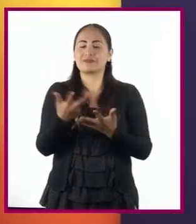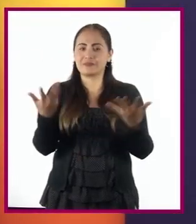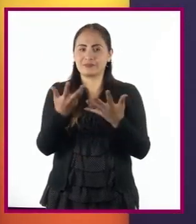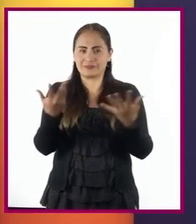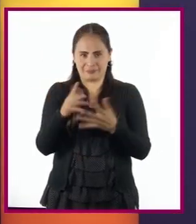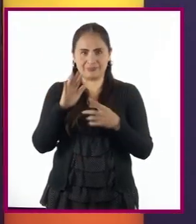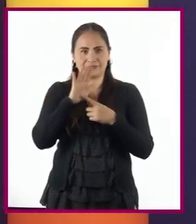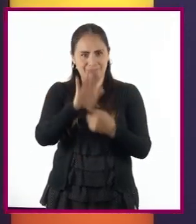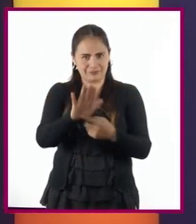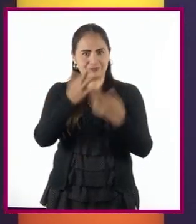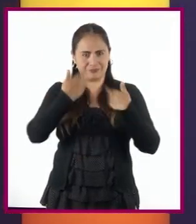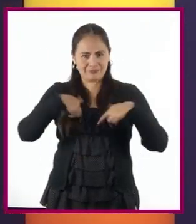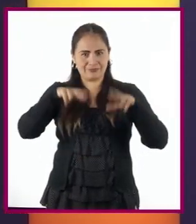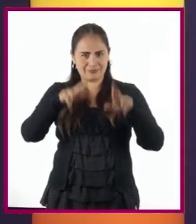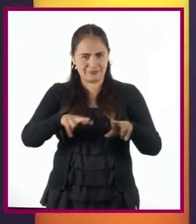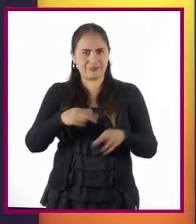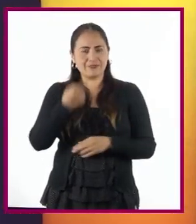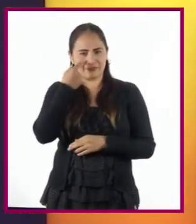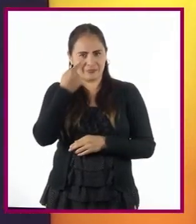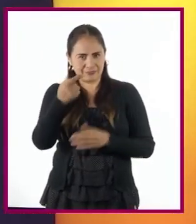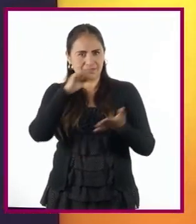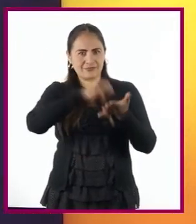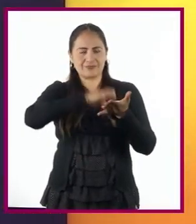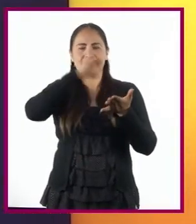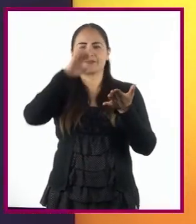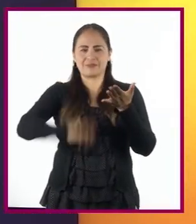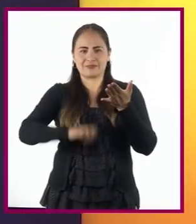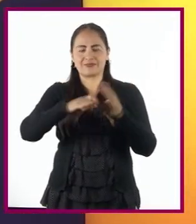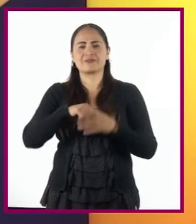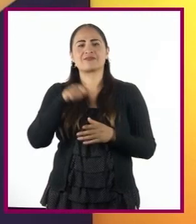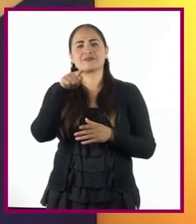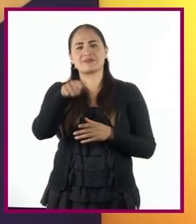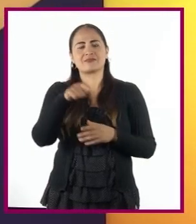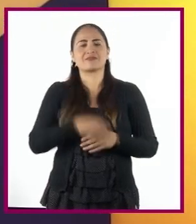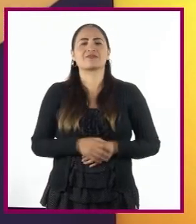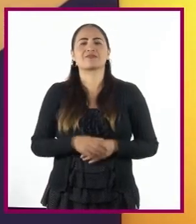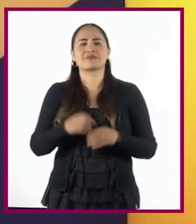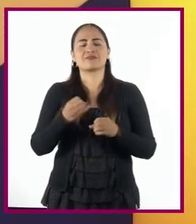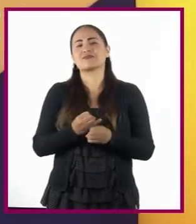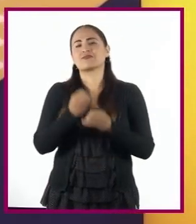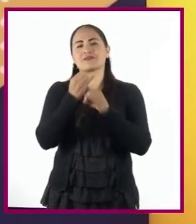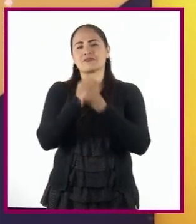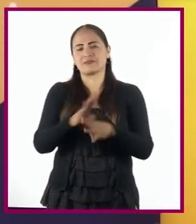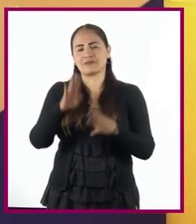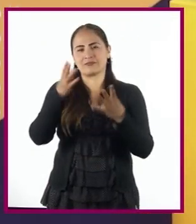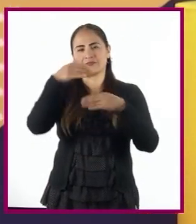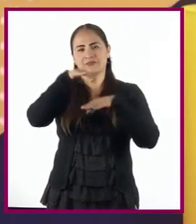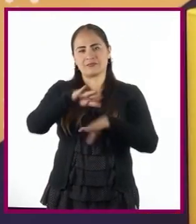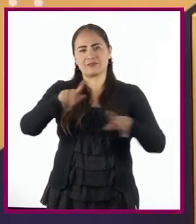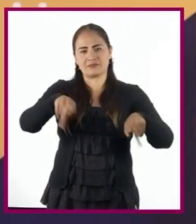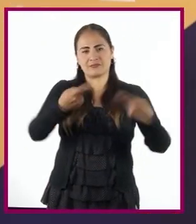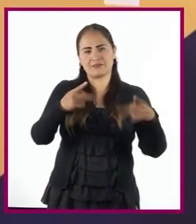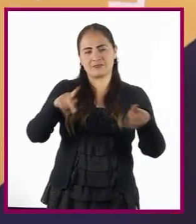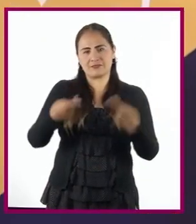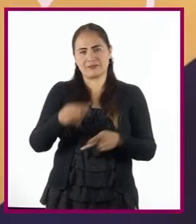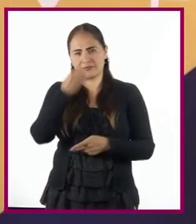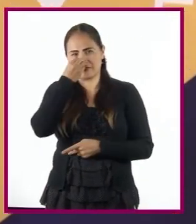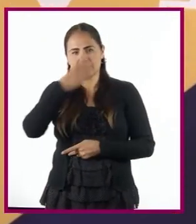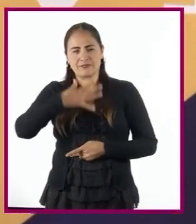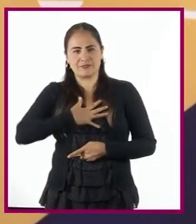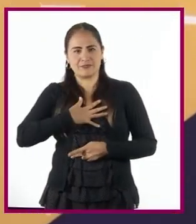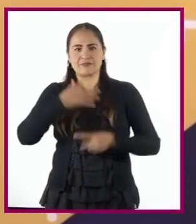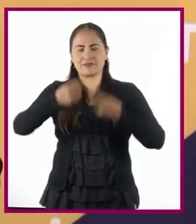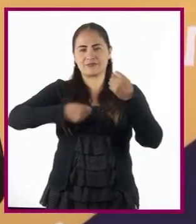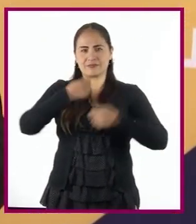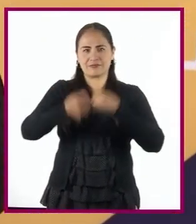este tipo. Vamos a ver una gráfica que se elaboró con base en el registro de ventas de perfumes de una tienda durante